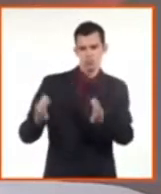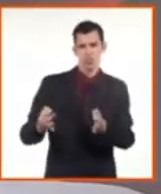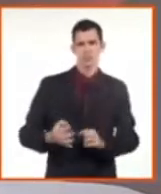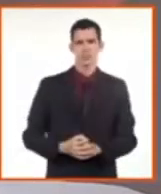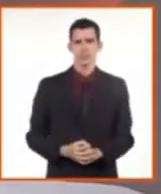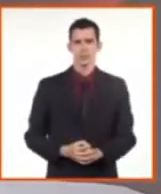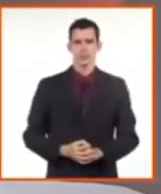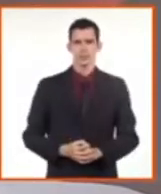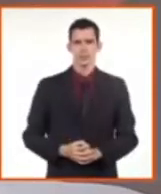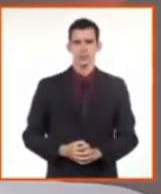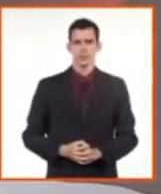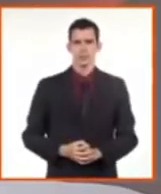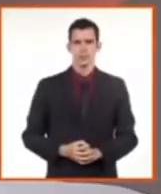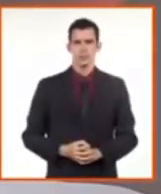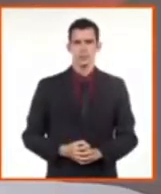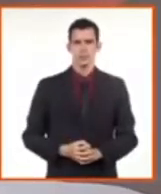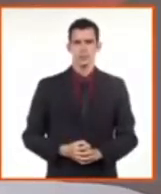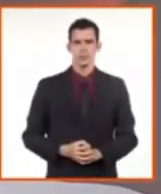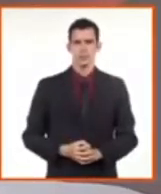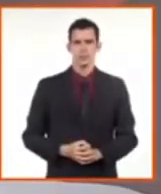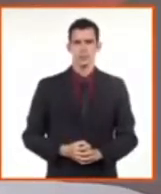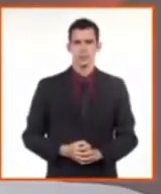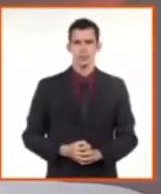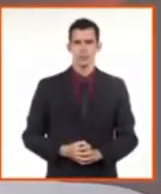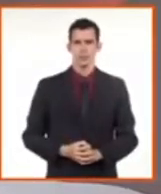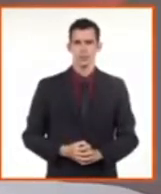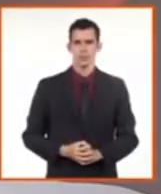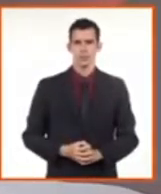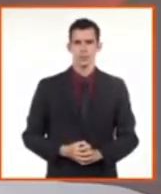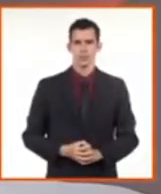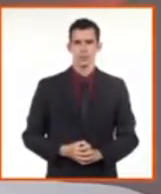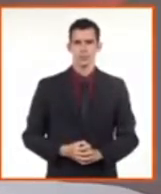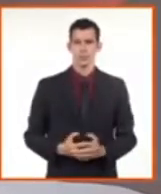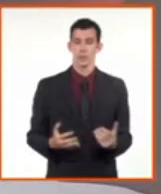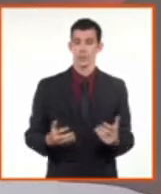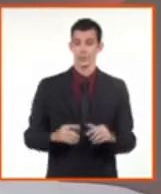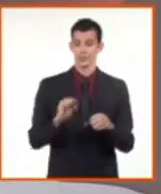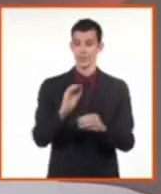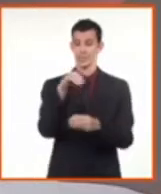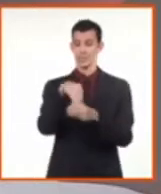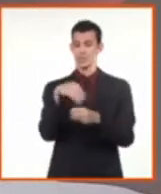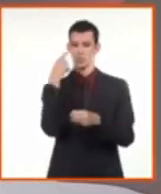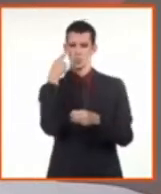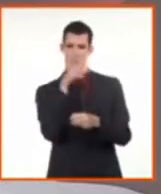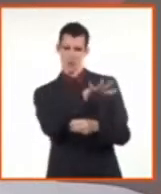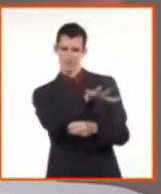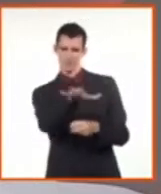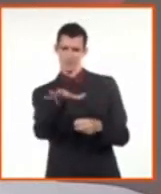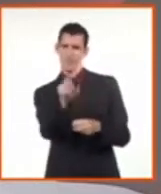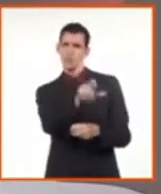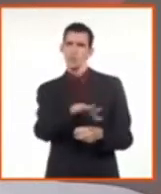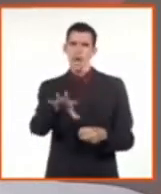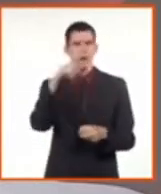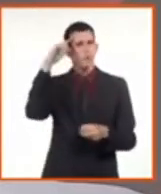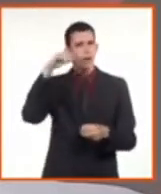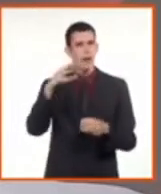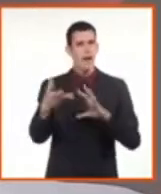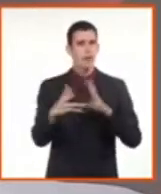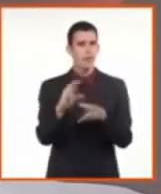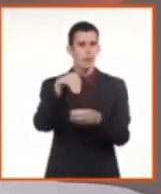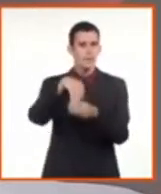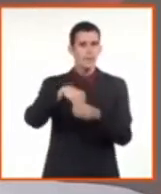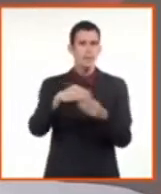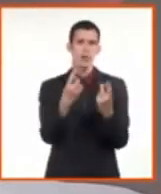combinación de factores determinados en gran medida por las restricciones que existen de divisas que operan